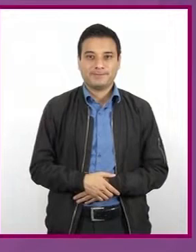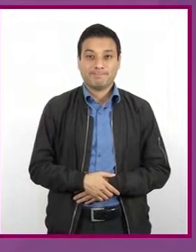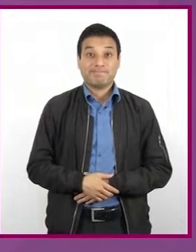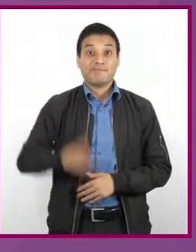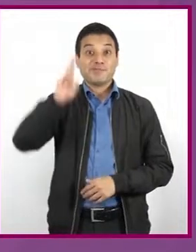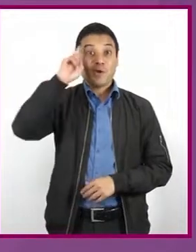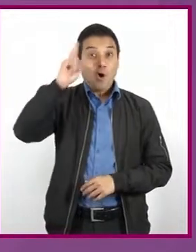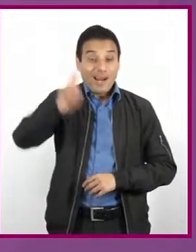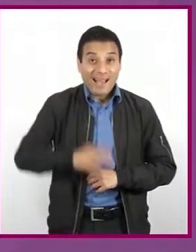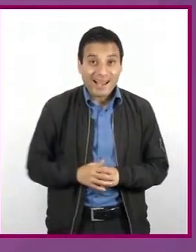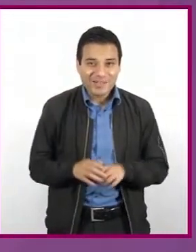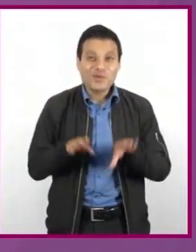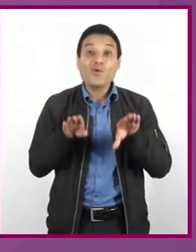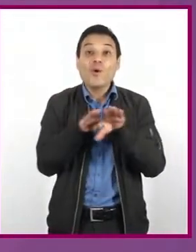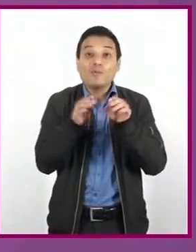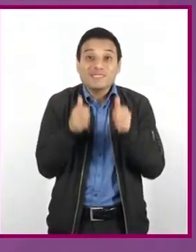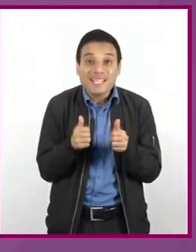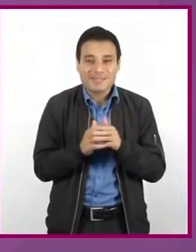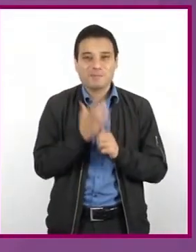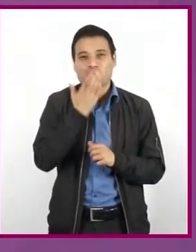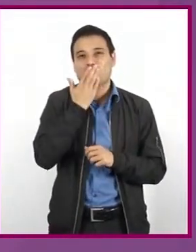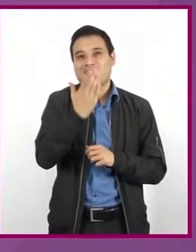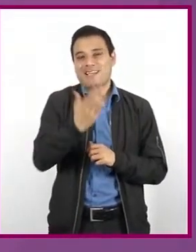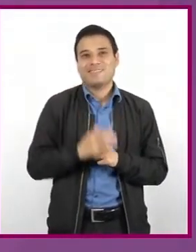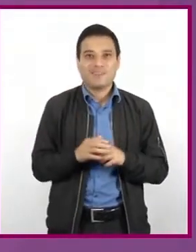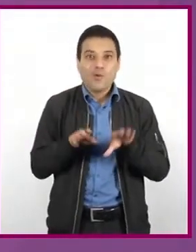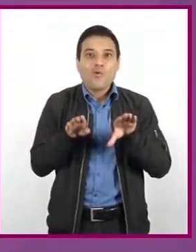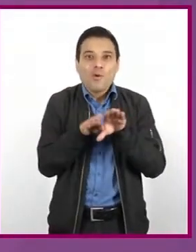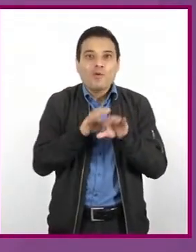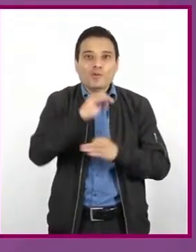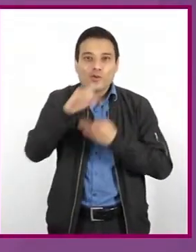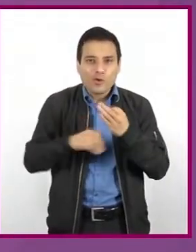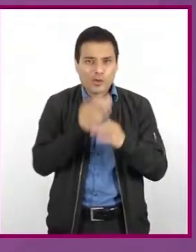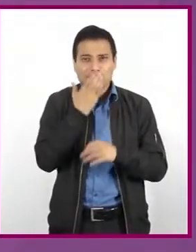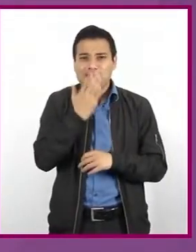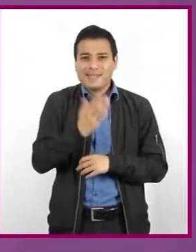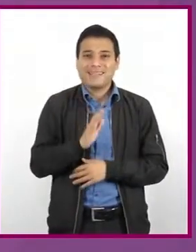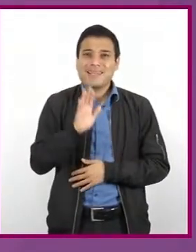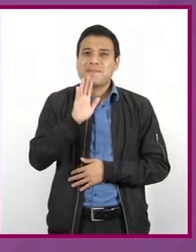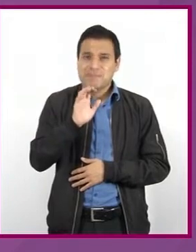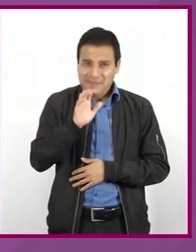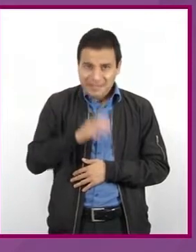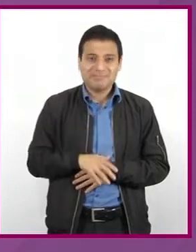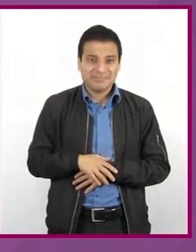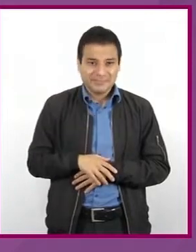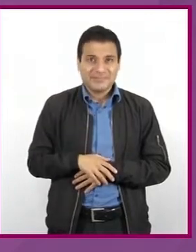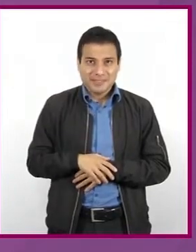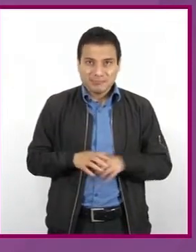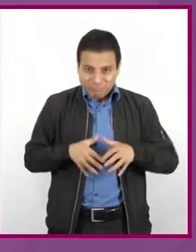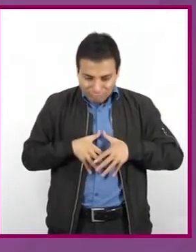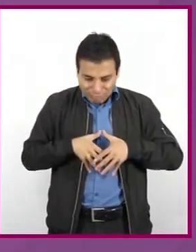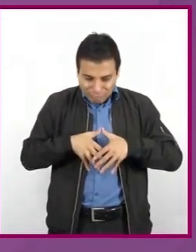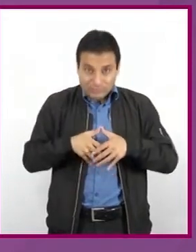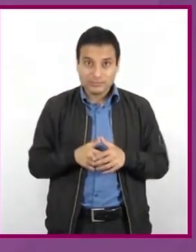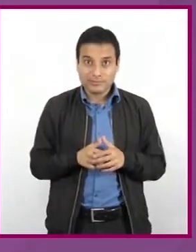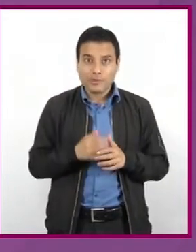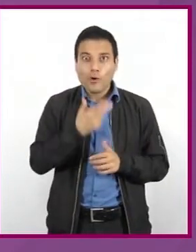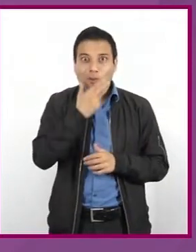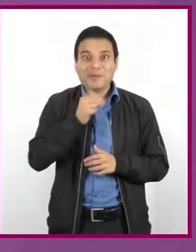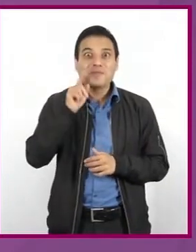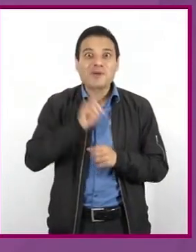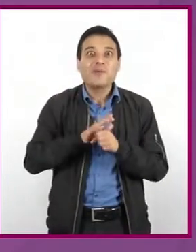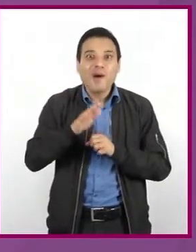¡Hola! Hola. ¿Cómo estás? Muy bien. ¿Cómo va todo? Muy bien, mi bebé está creciendo mucho. Sí, ya veo. Oye, ¿y ya sabes si es niño o